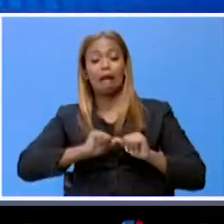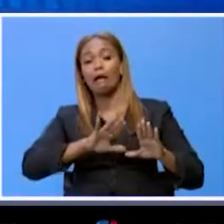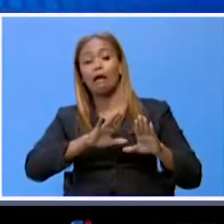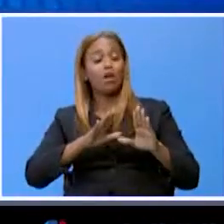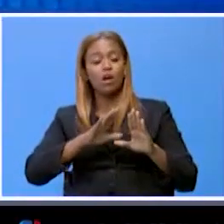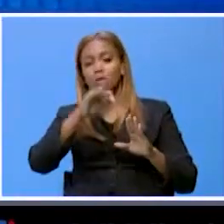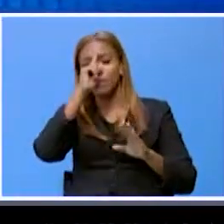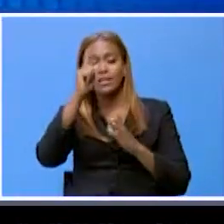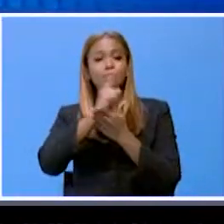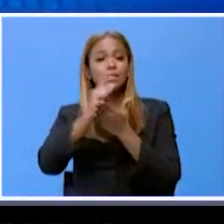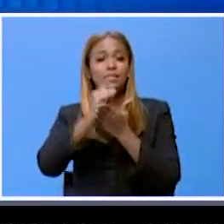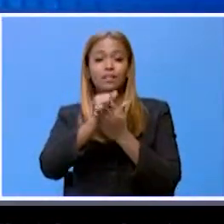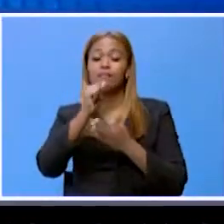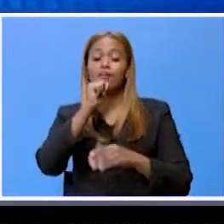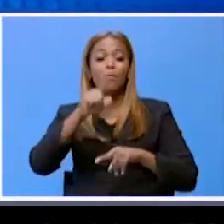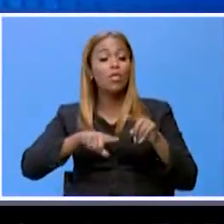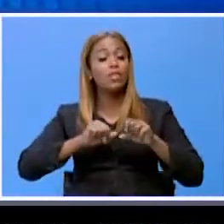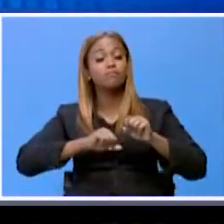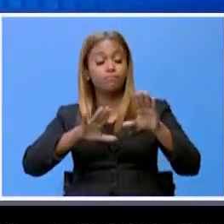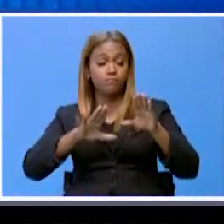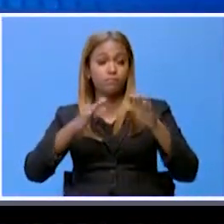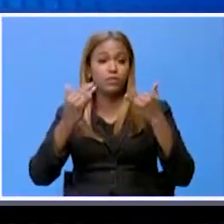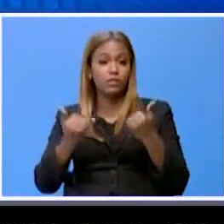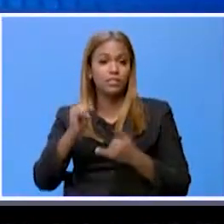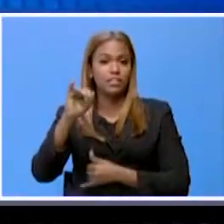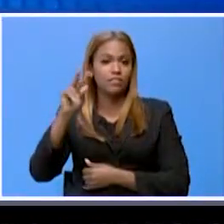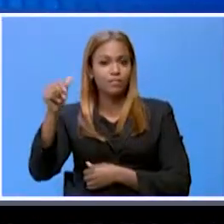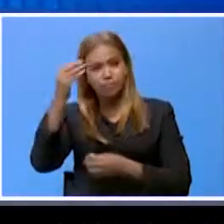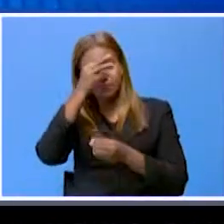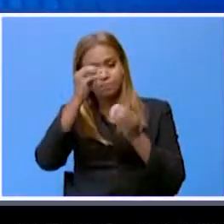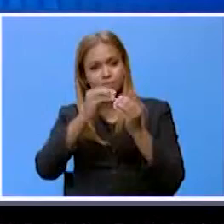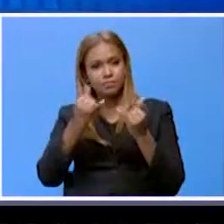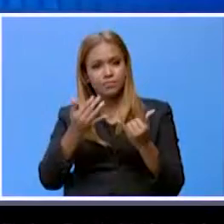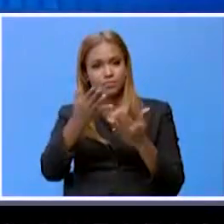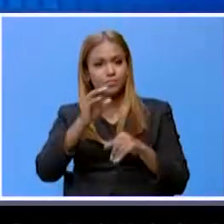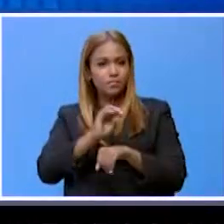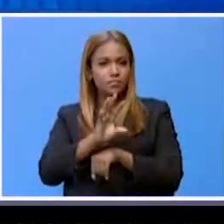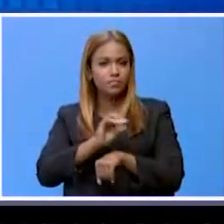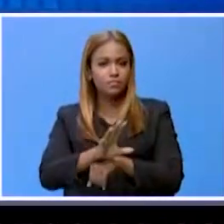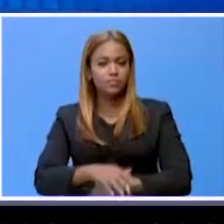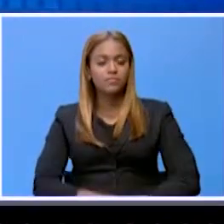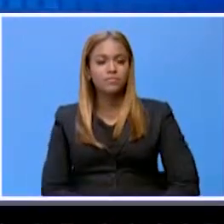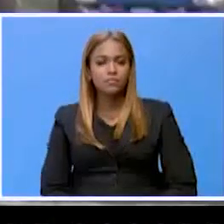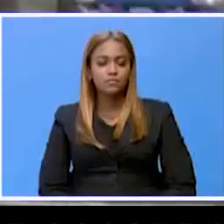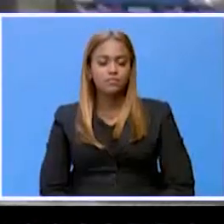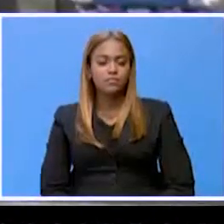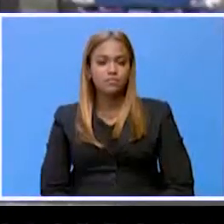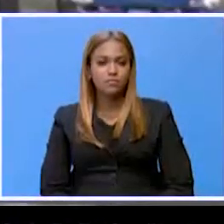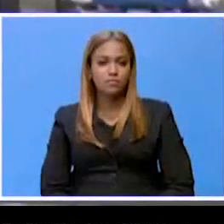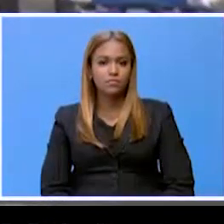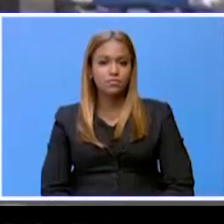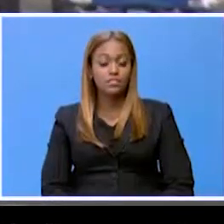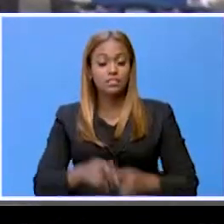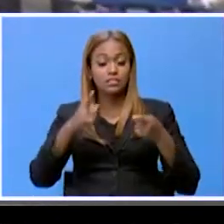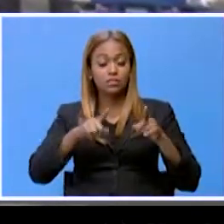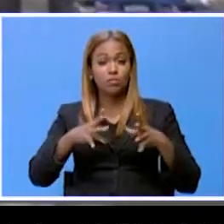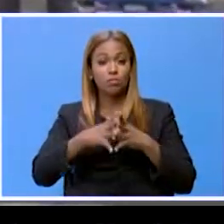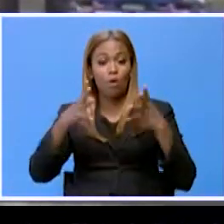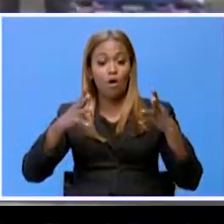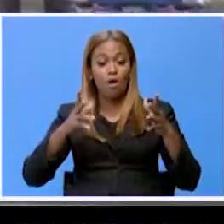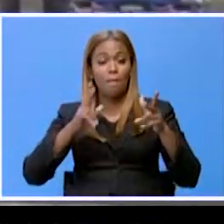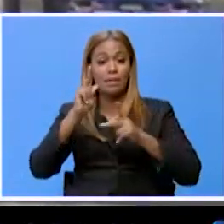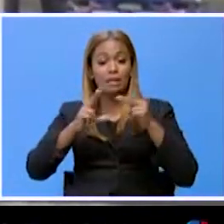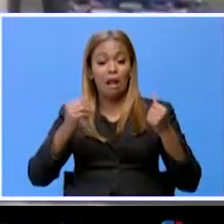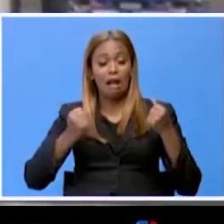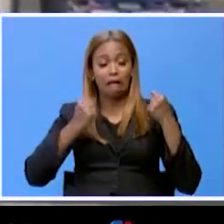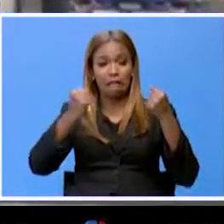durante el feriado de la Semana Santa. Silvia Infante nos cuenta más de estas recomendaciones. Debido al gran movimiento de